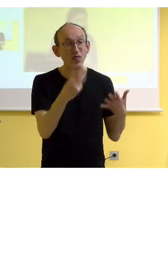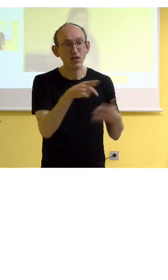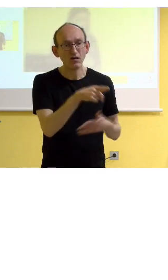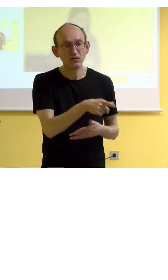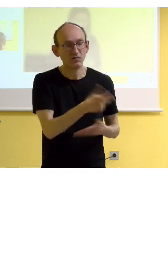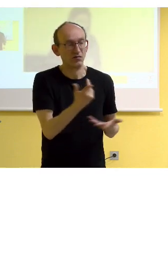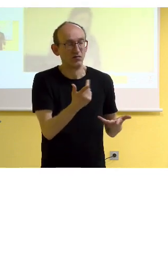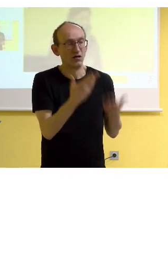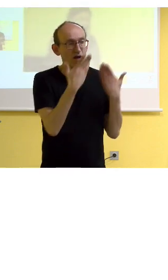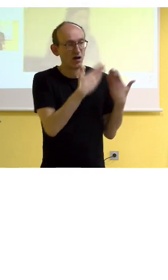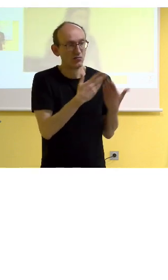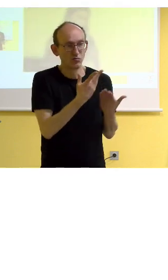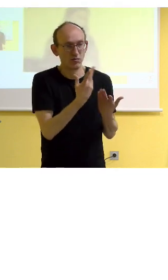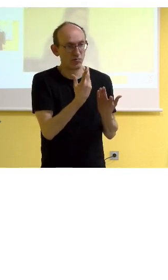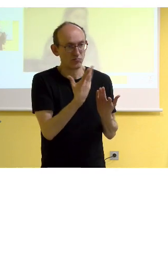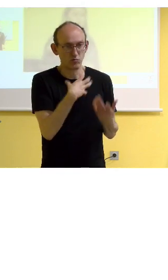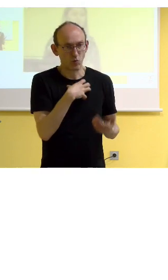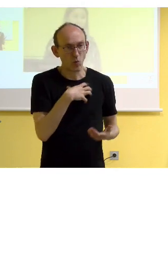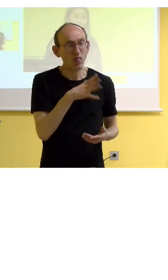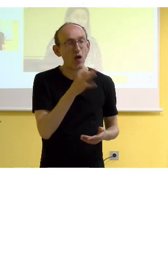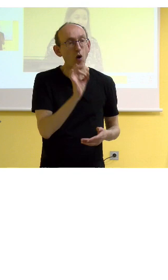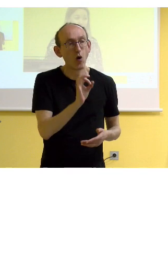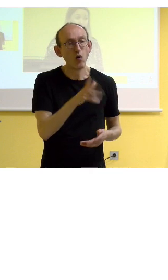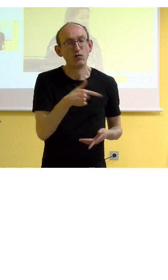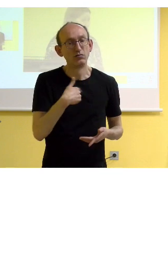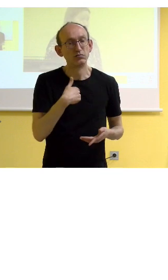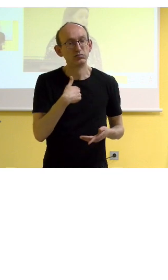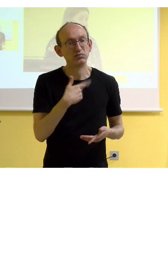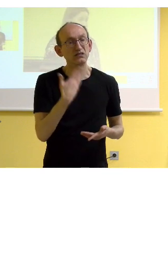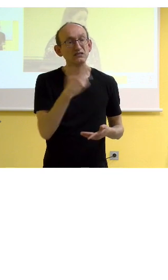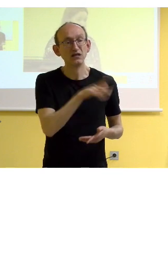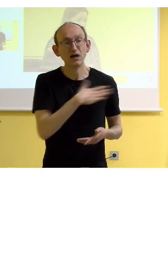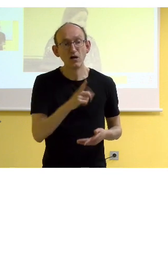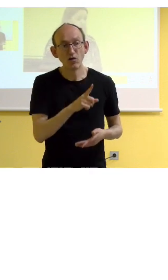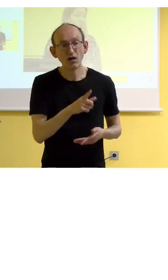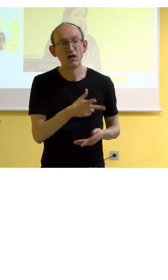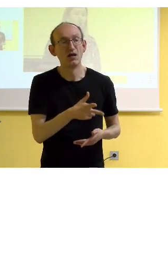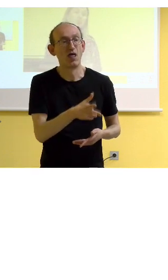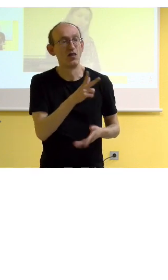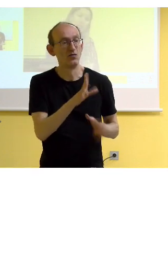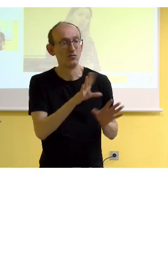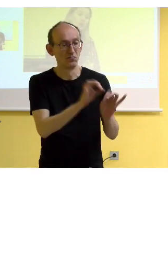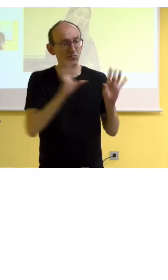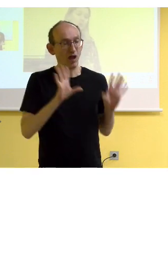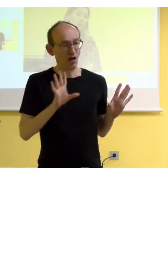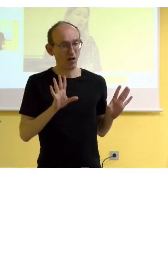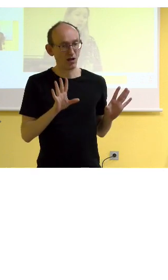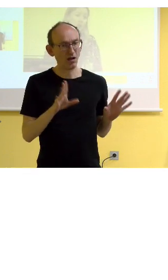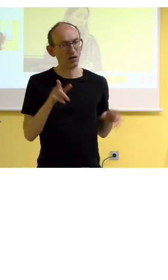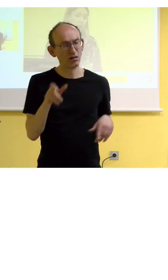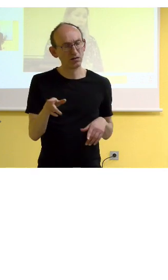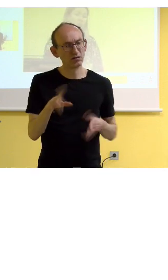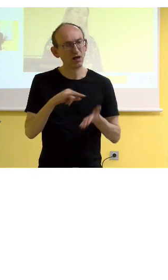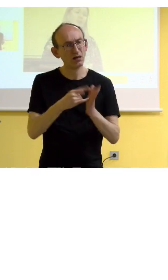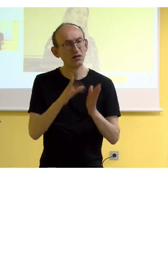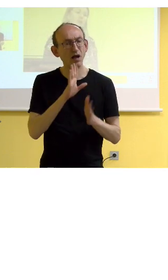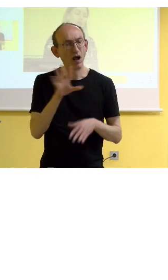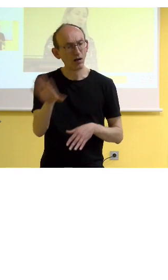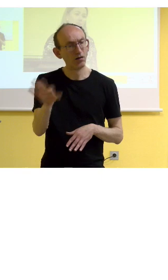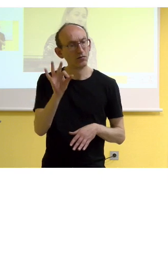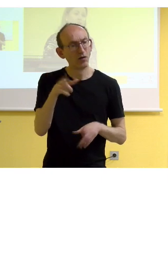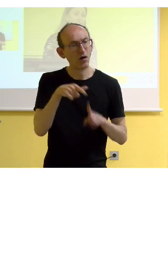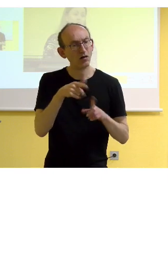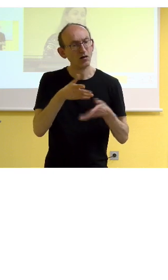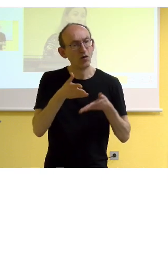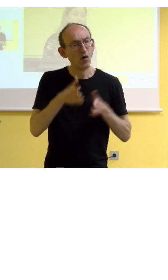por qué hacer el estudio o tiene todo el derecho a no hacérsele si no quiere. Pues tú podrías ir a optar por esta técnica para tener un